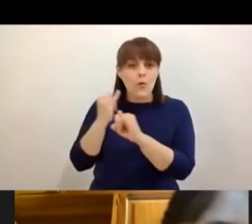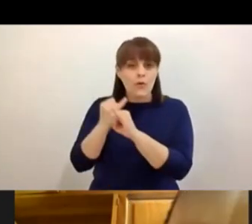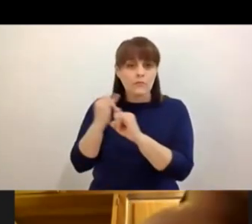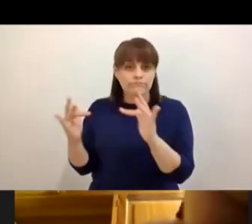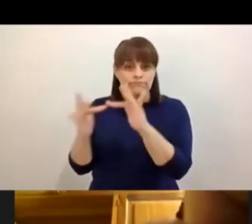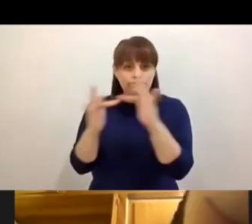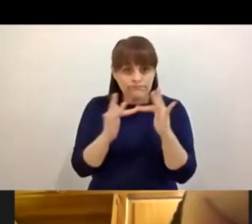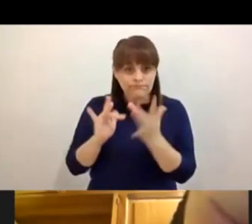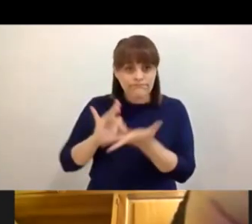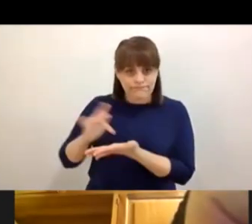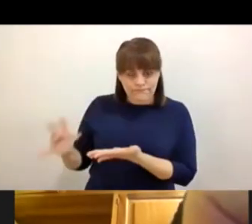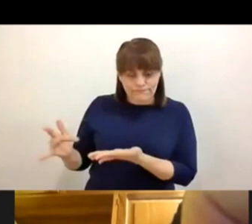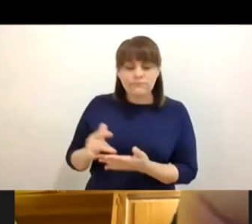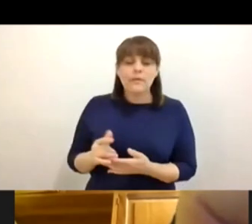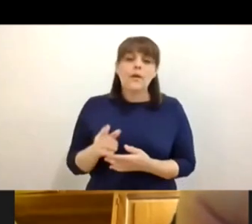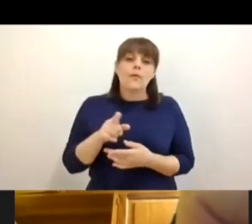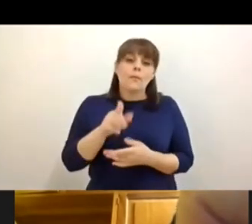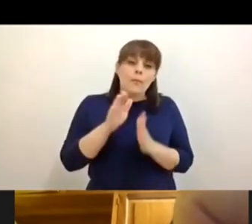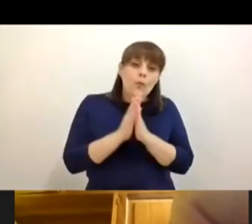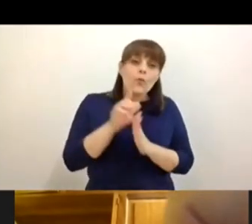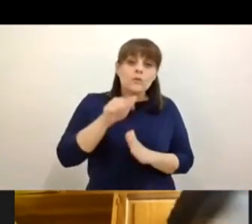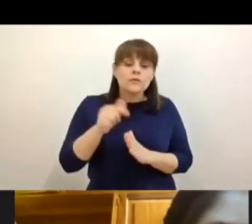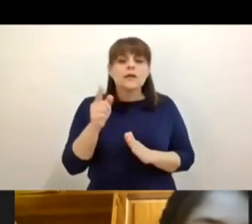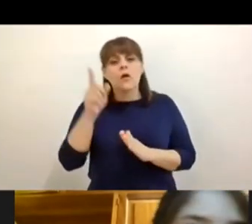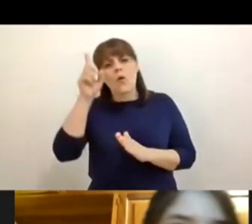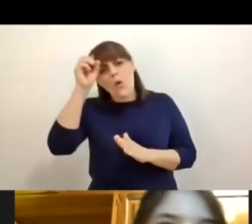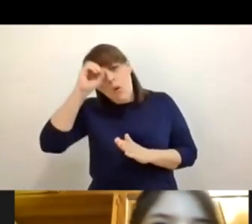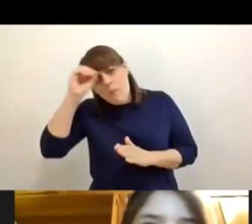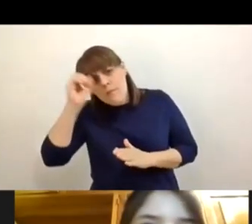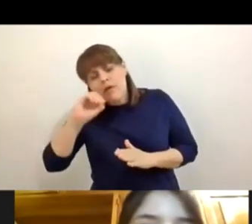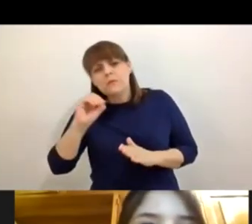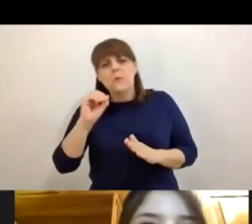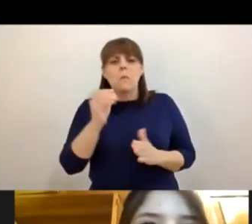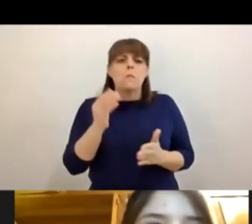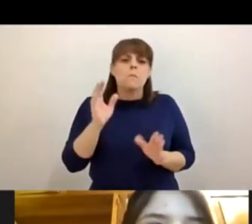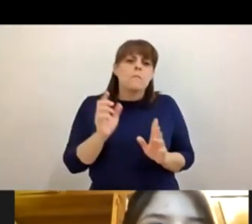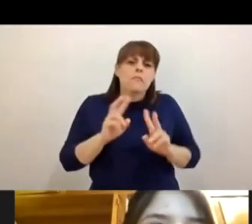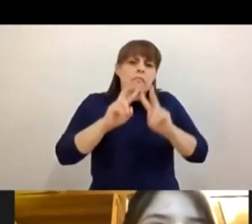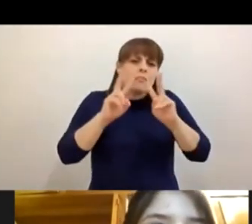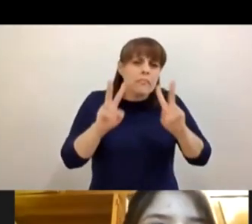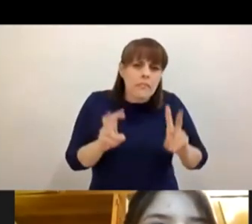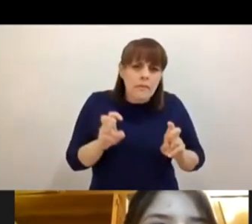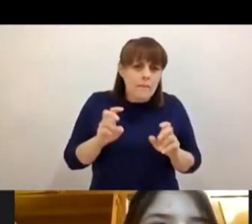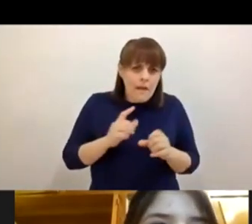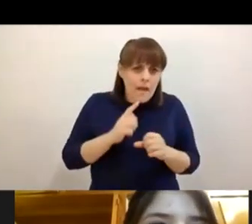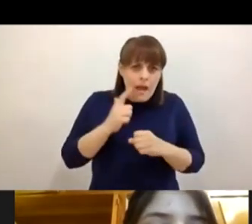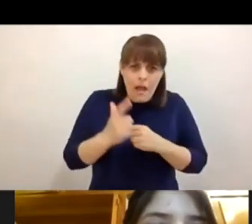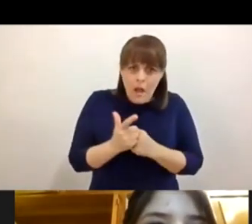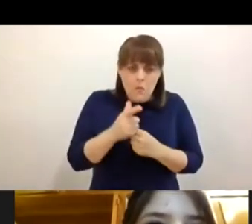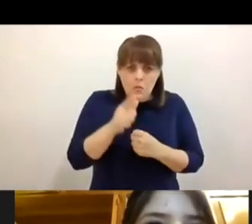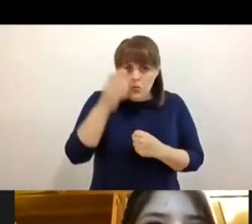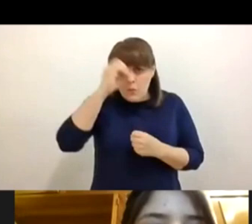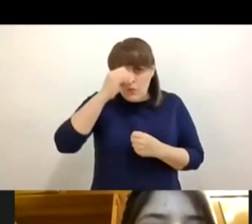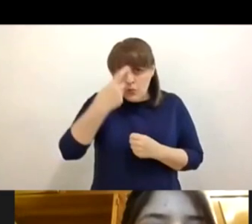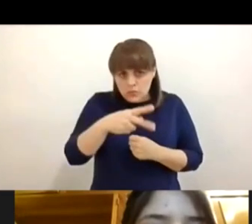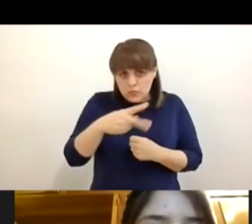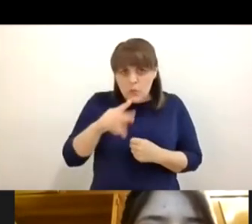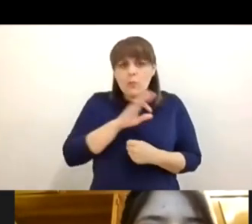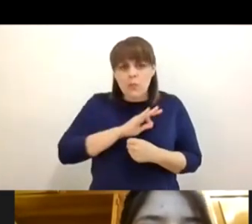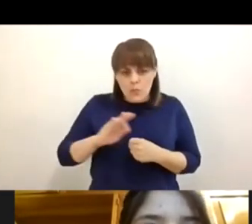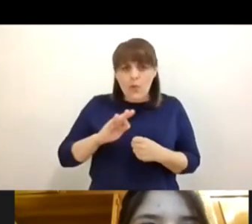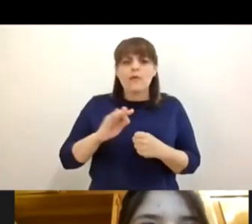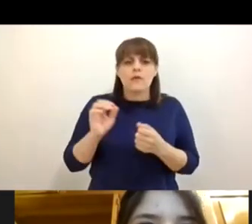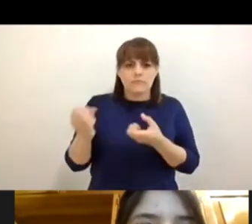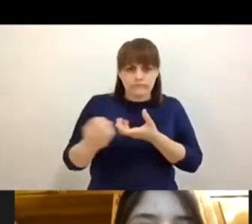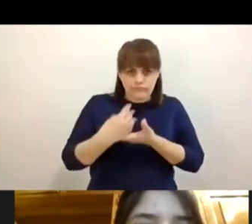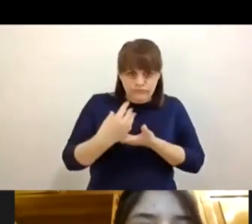preguntarnos, comentarnos, enviarnos todo lo que se les ocurra y sepan sobre el tema. Síganos por Facebook Live. Todo el material de